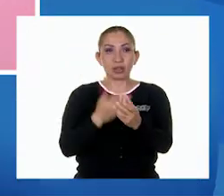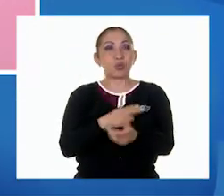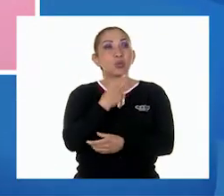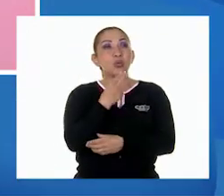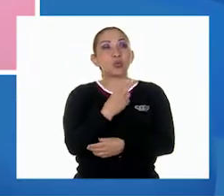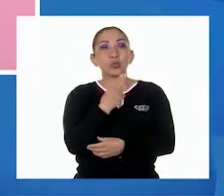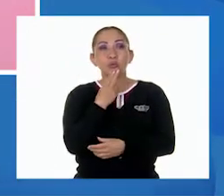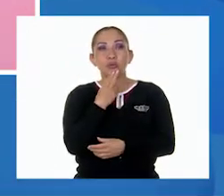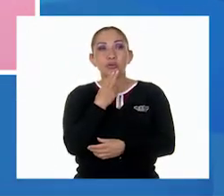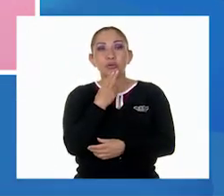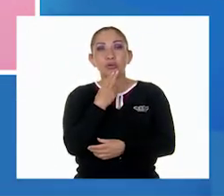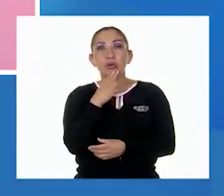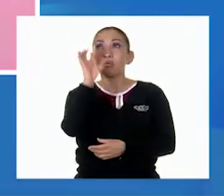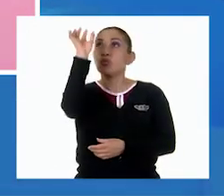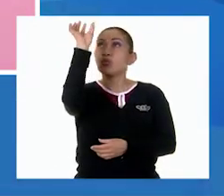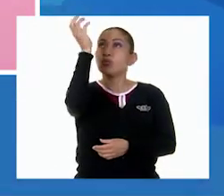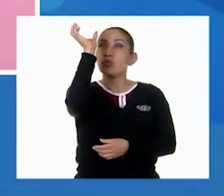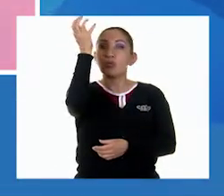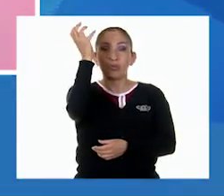utilizar focos